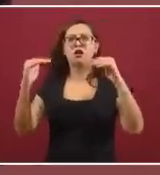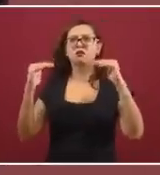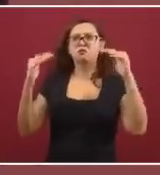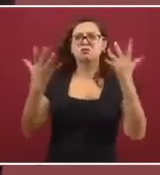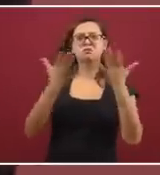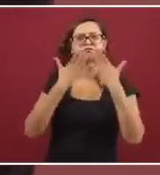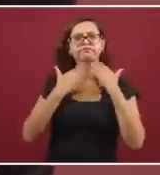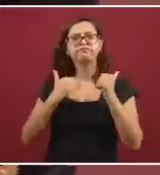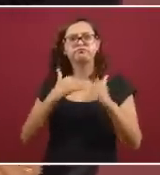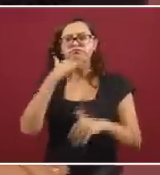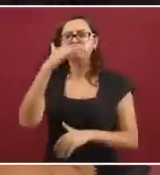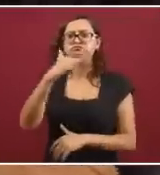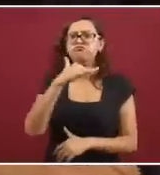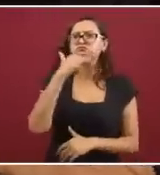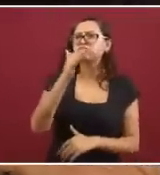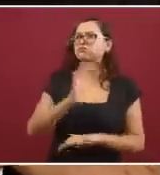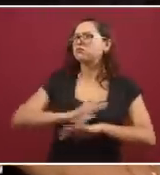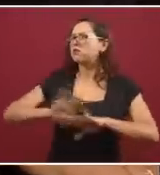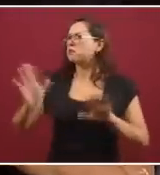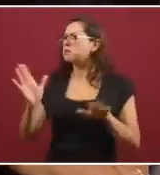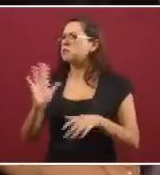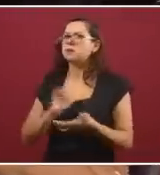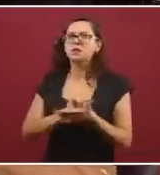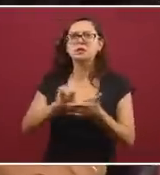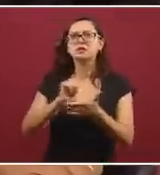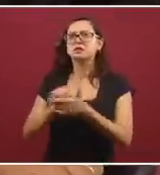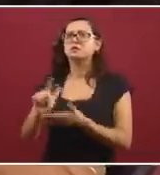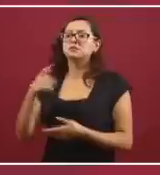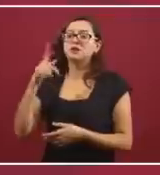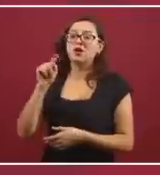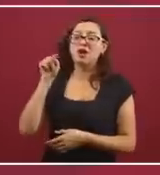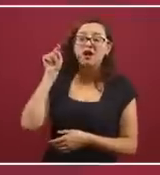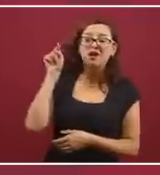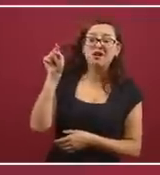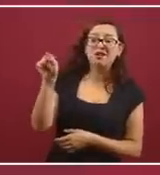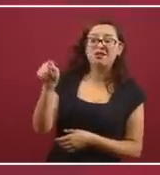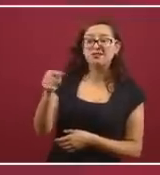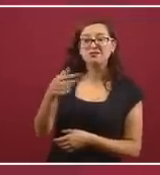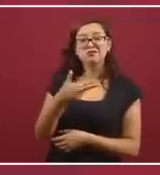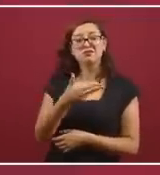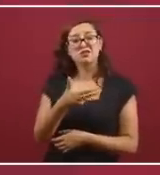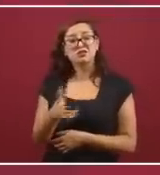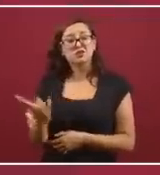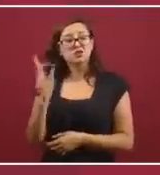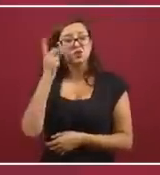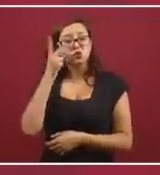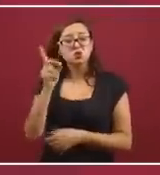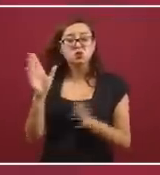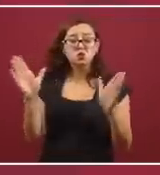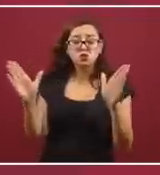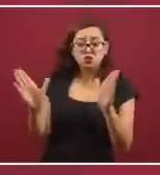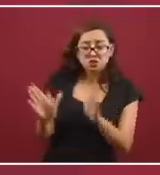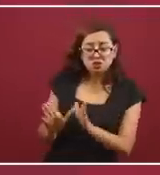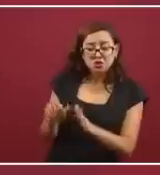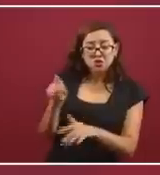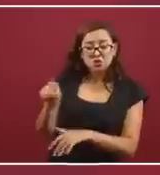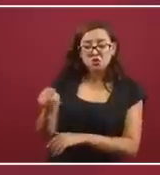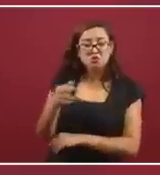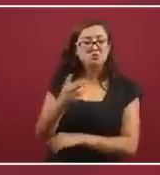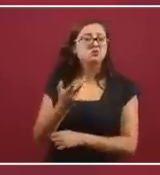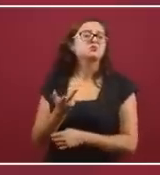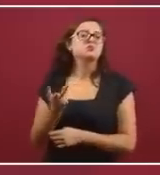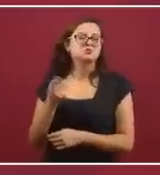um dueño de un restaurant va a decir ese señor